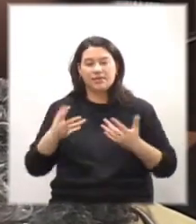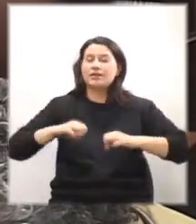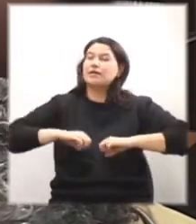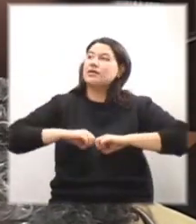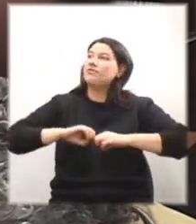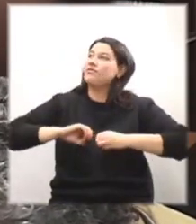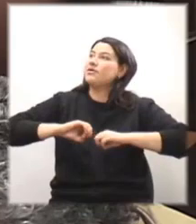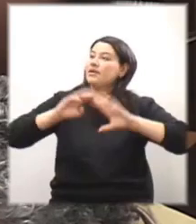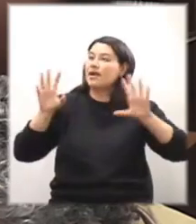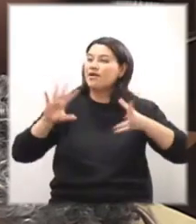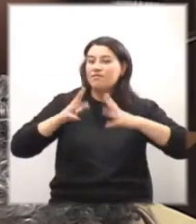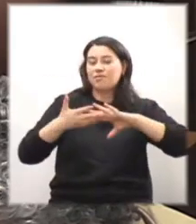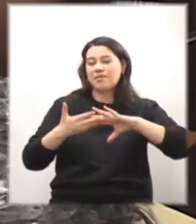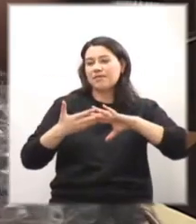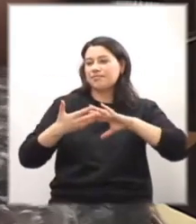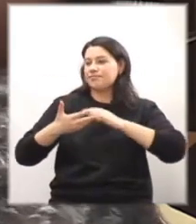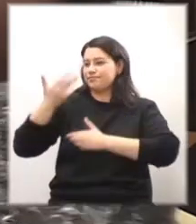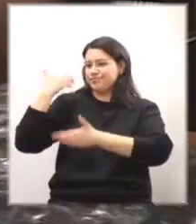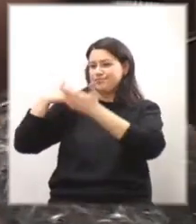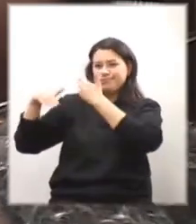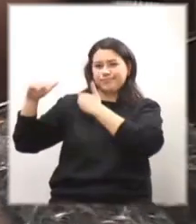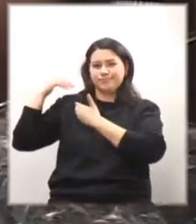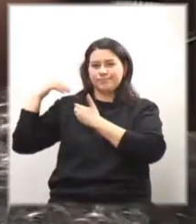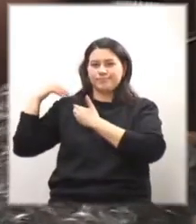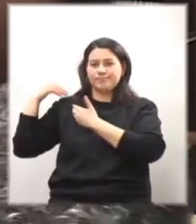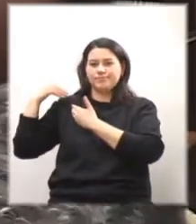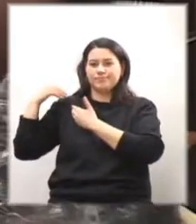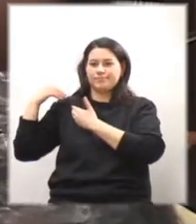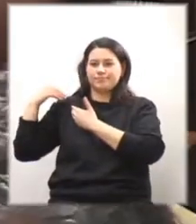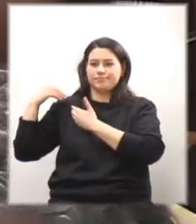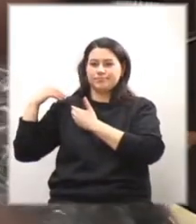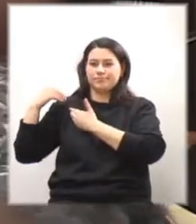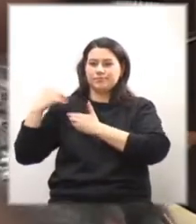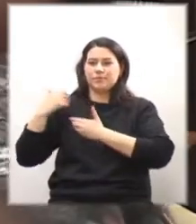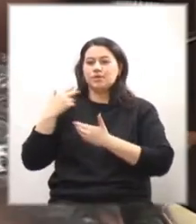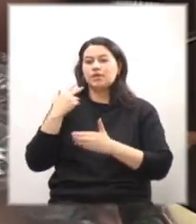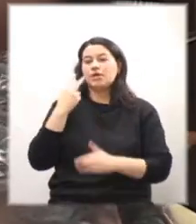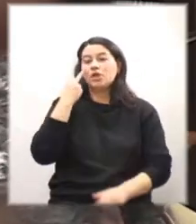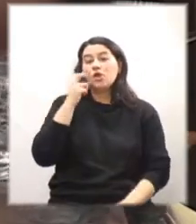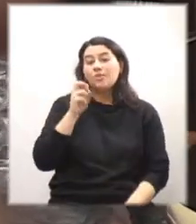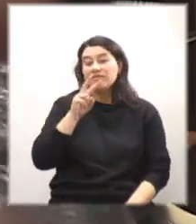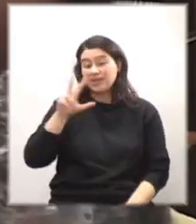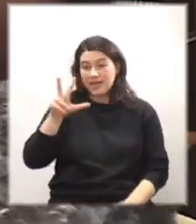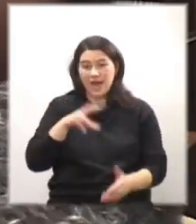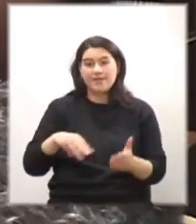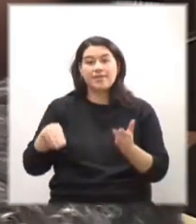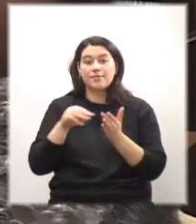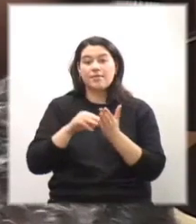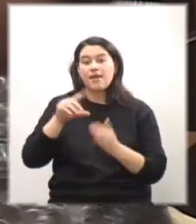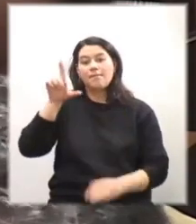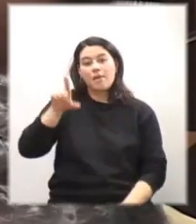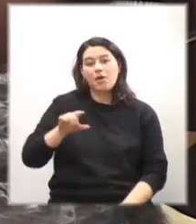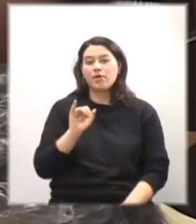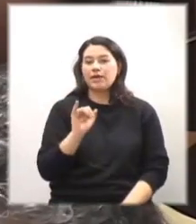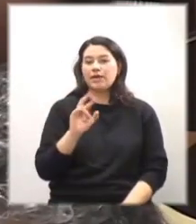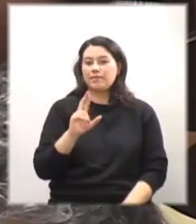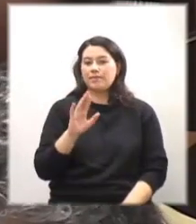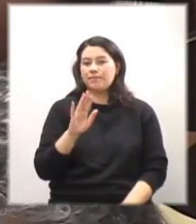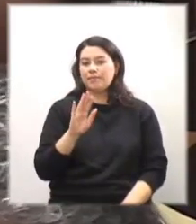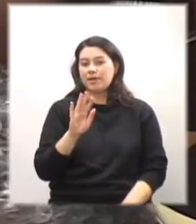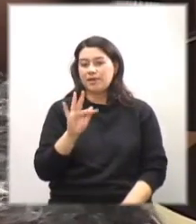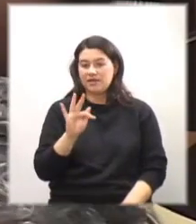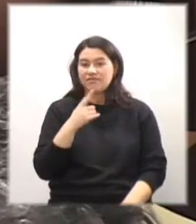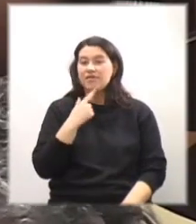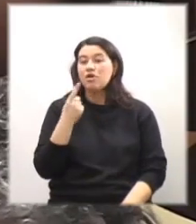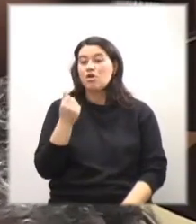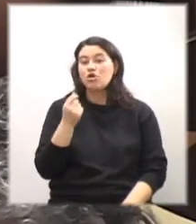claras la regresividad de esta medida. En el 2023 además se bajó el IRPF con un